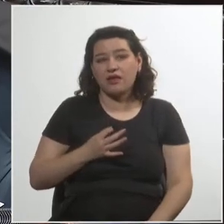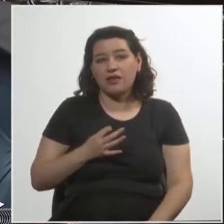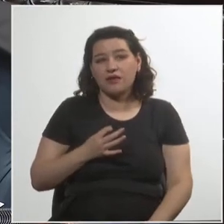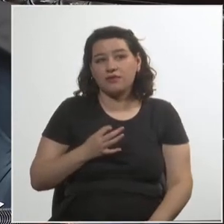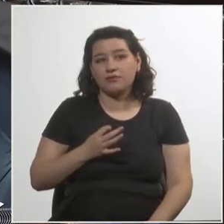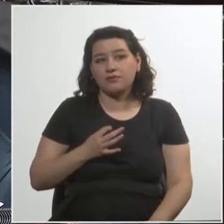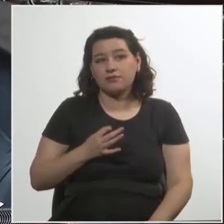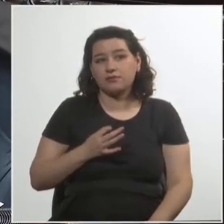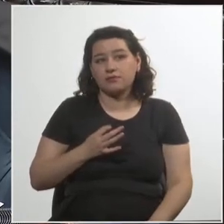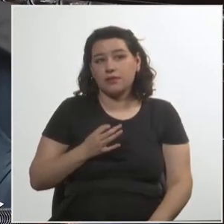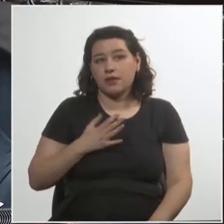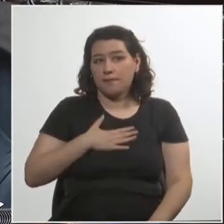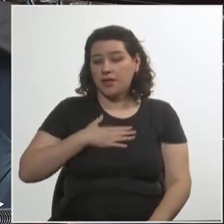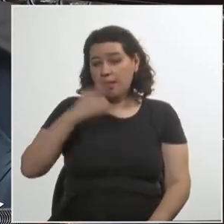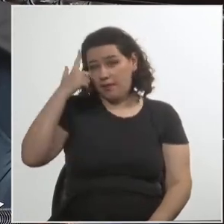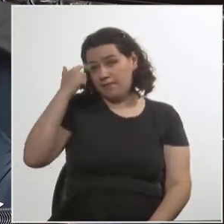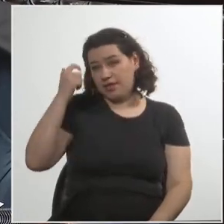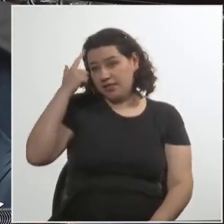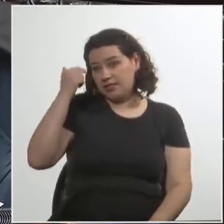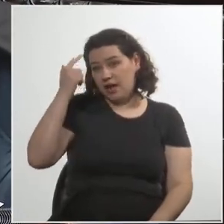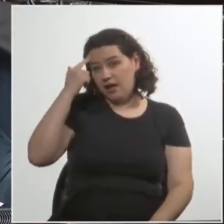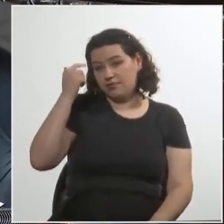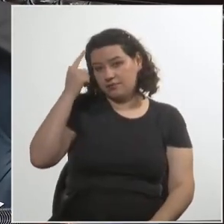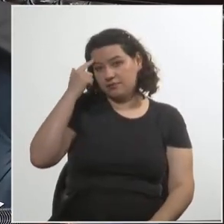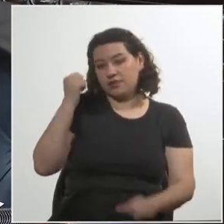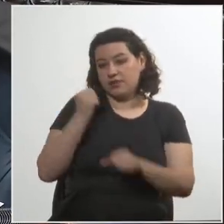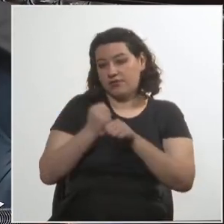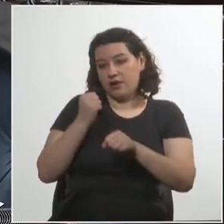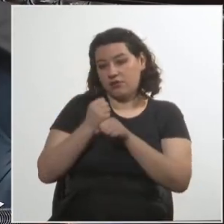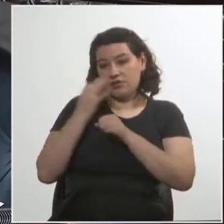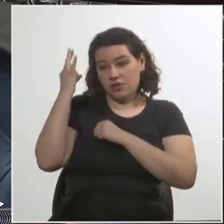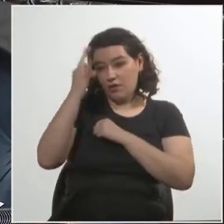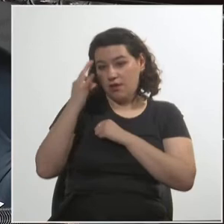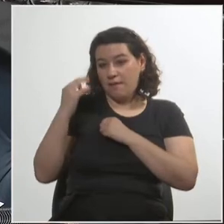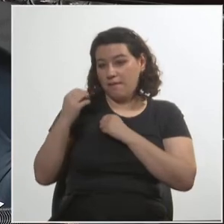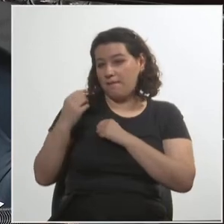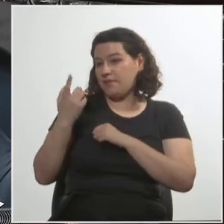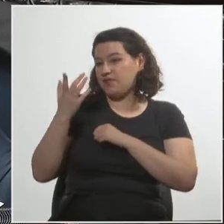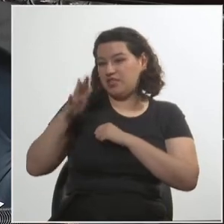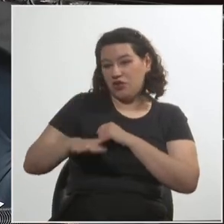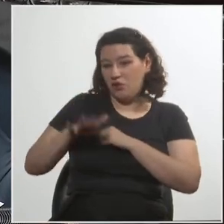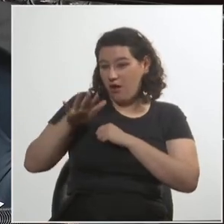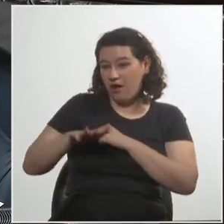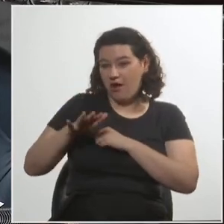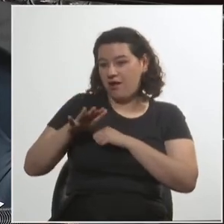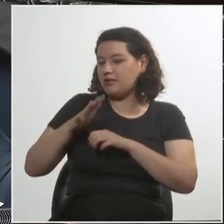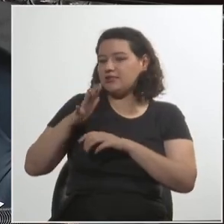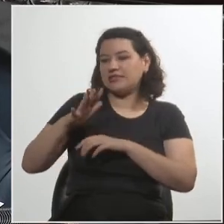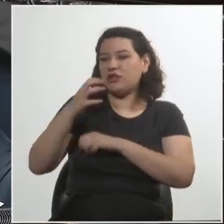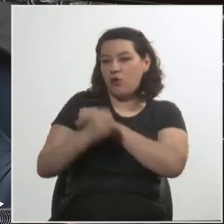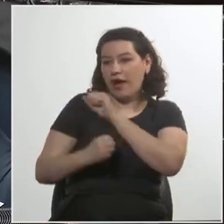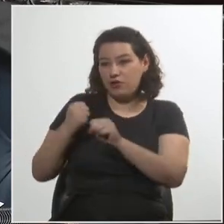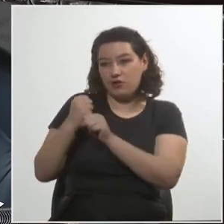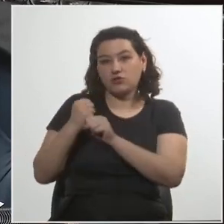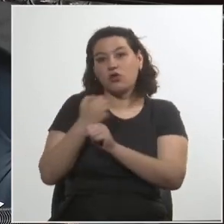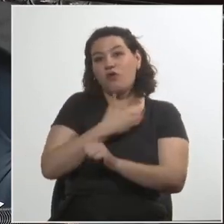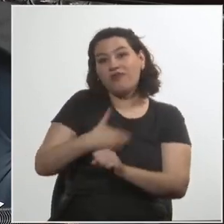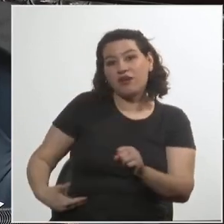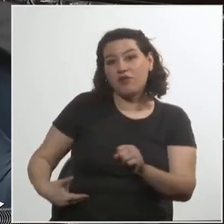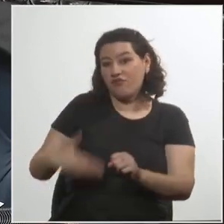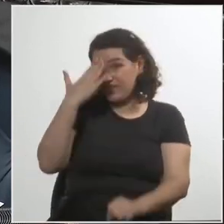yo mi experiencia parlamentaria fueron los primeros cinco años de gobierno del frente amplio en la cámara de diputados